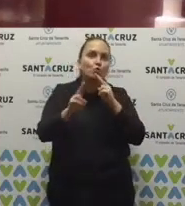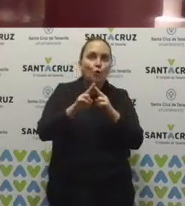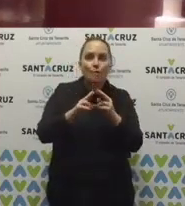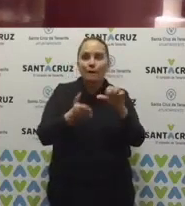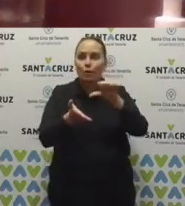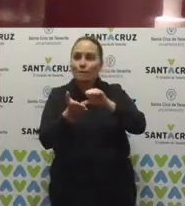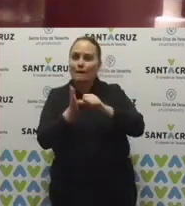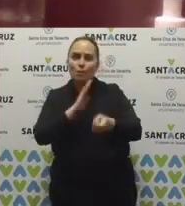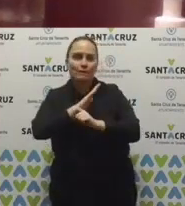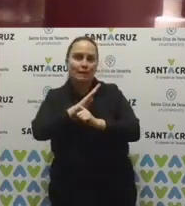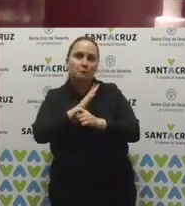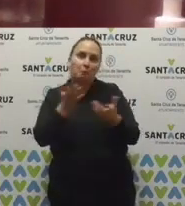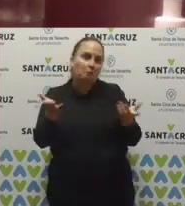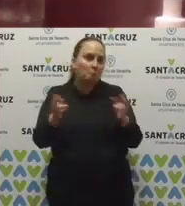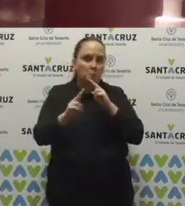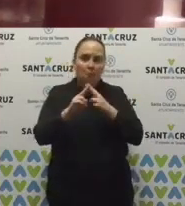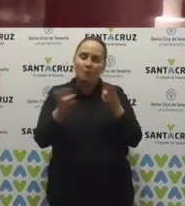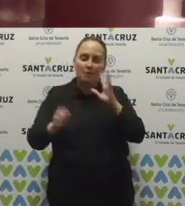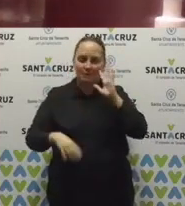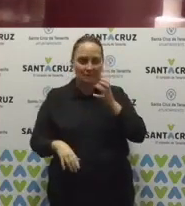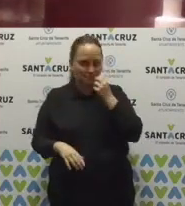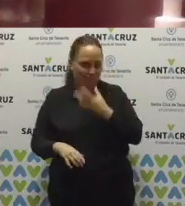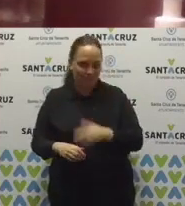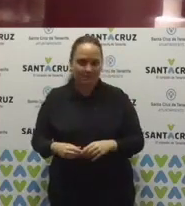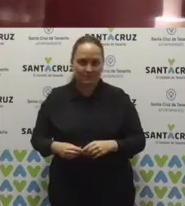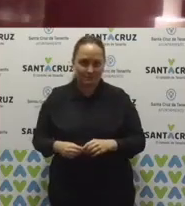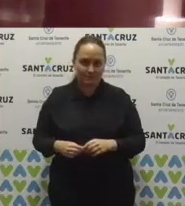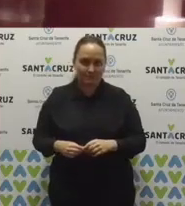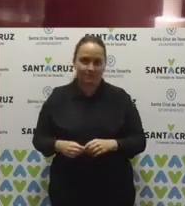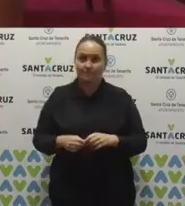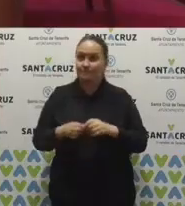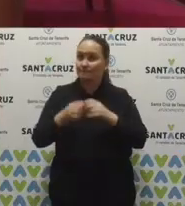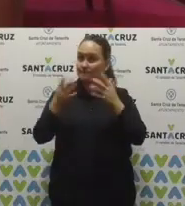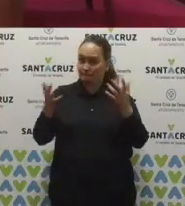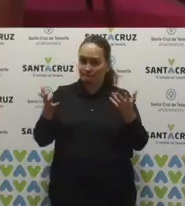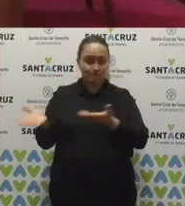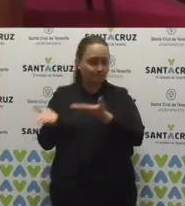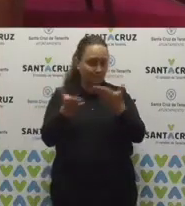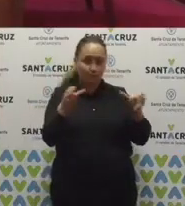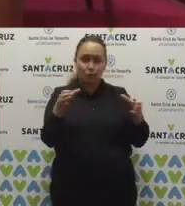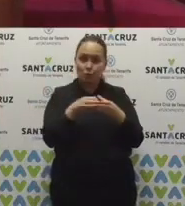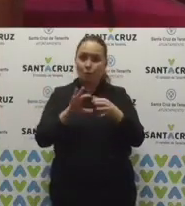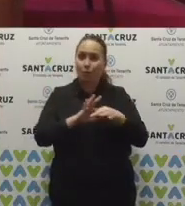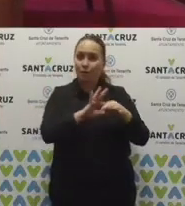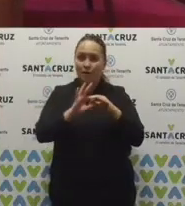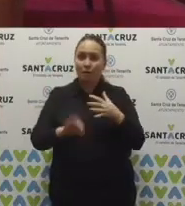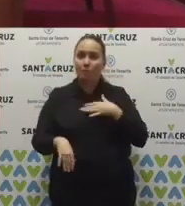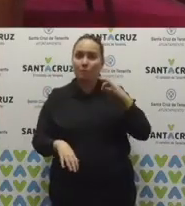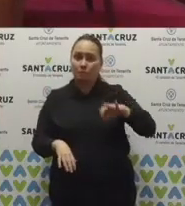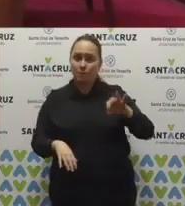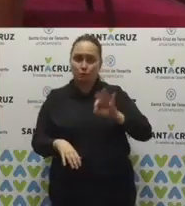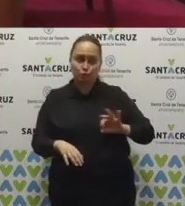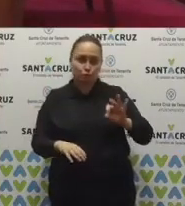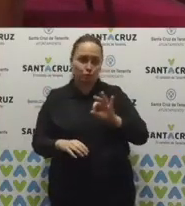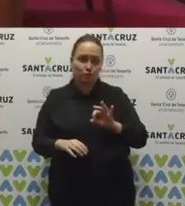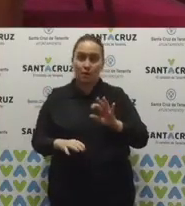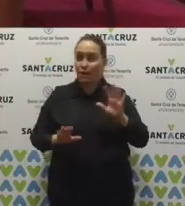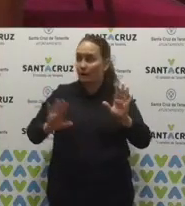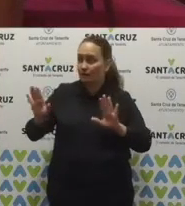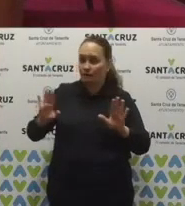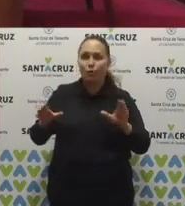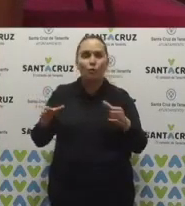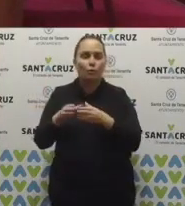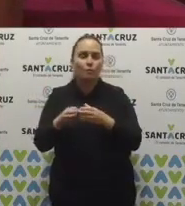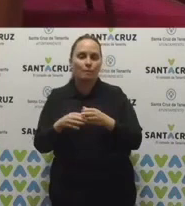nos parece también muy bien de poner grupo unidad podemos perdón por el grupo